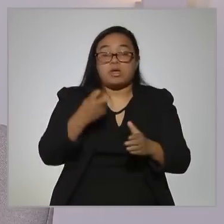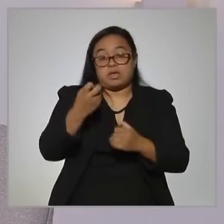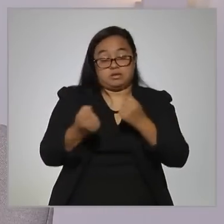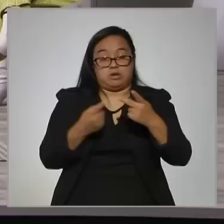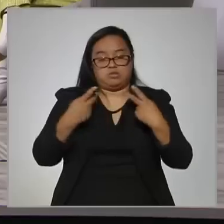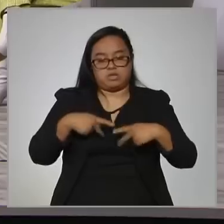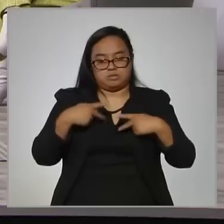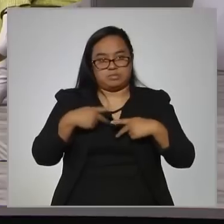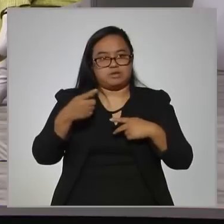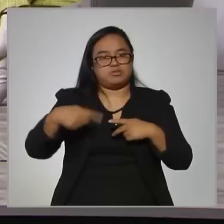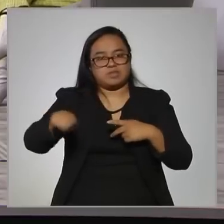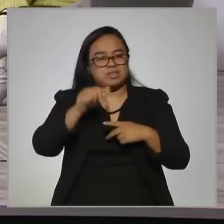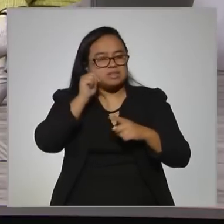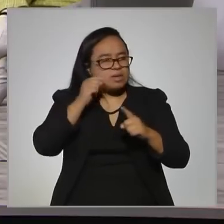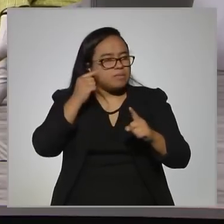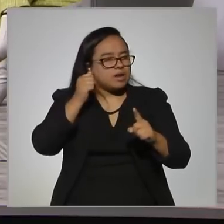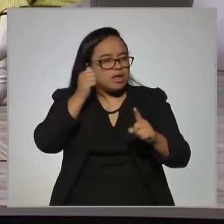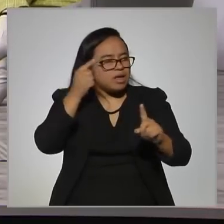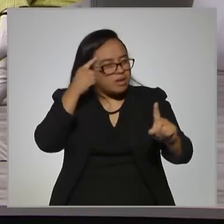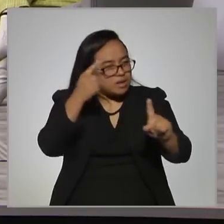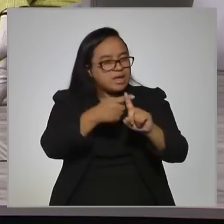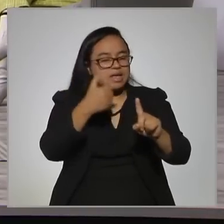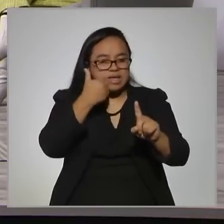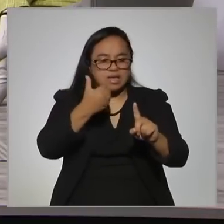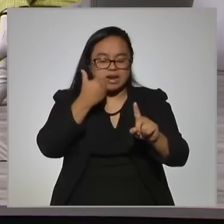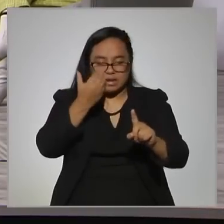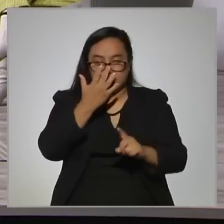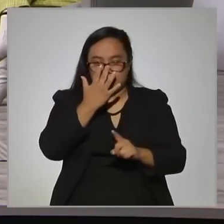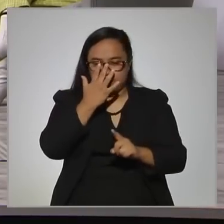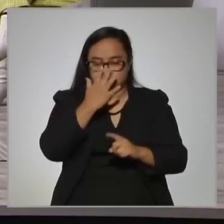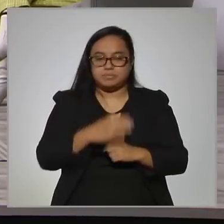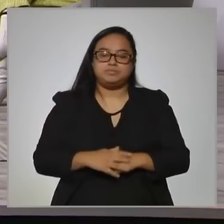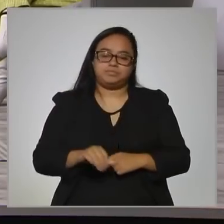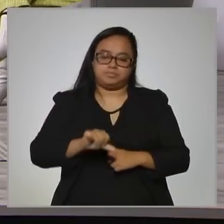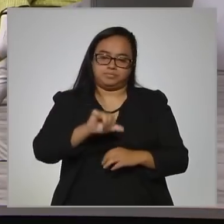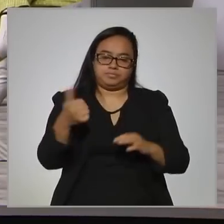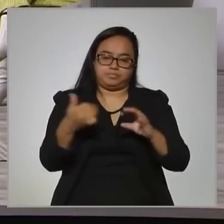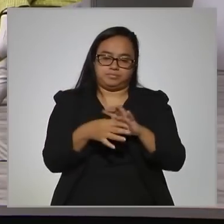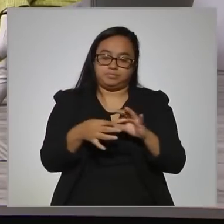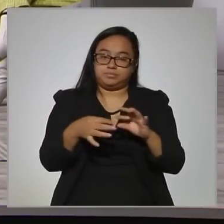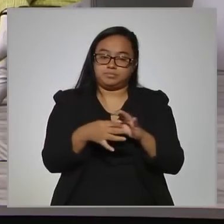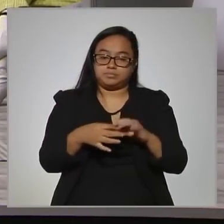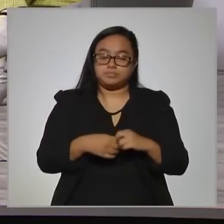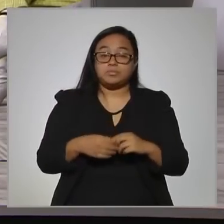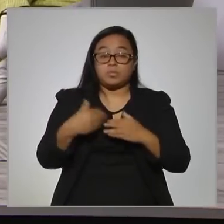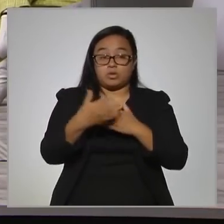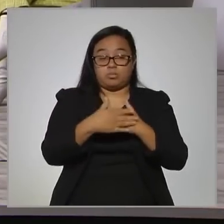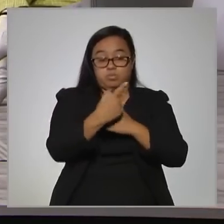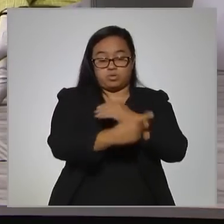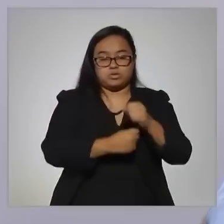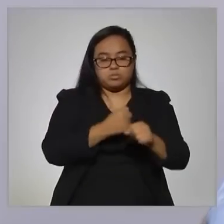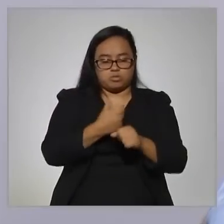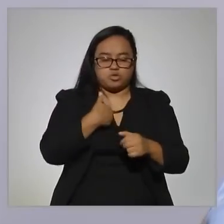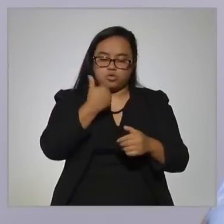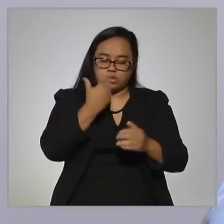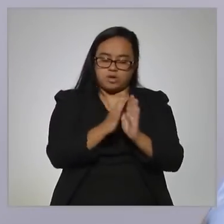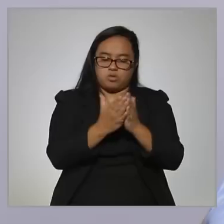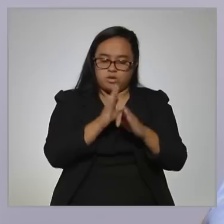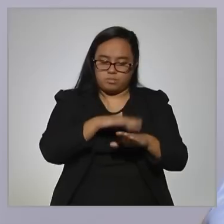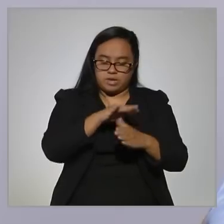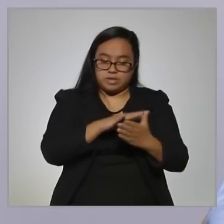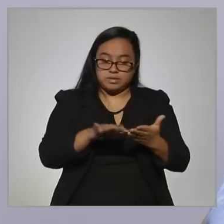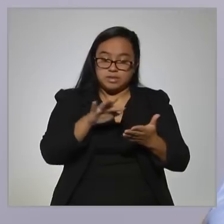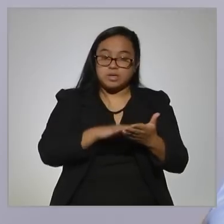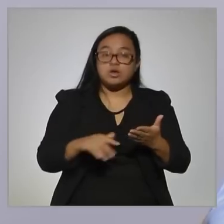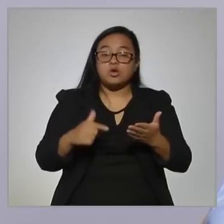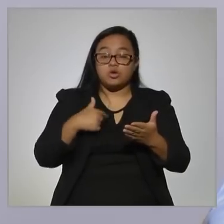que yo creo que más escuchamos. Nos dijo Sofía Díaz, el próximo año voy a leer más. Hasta me dan